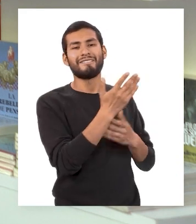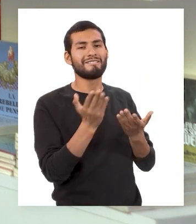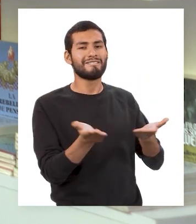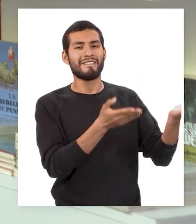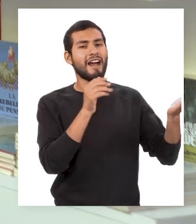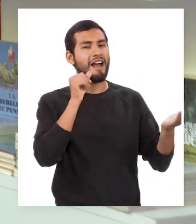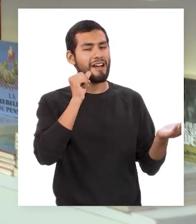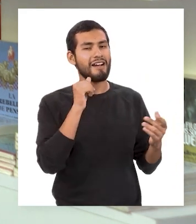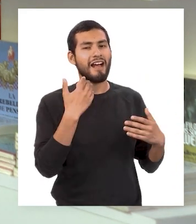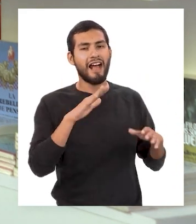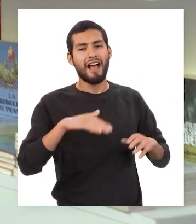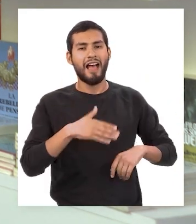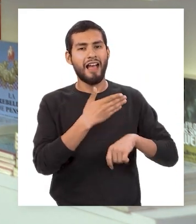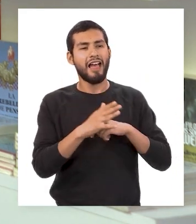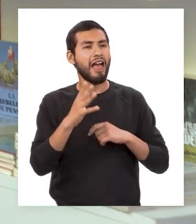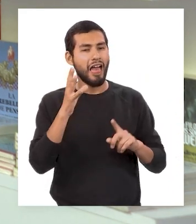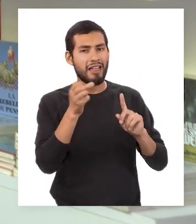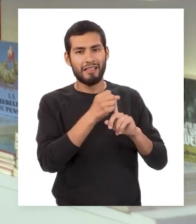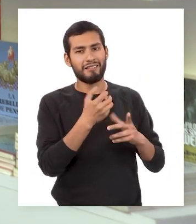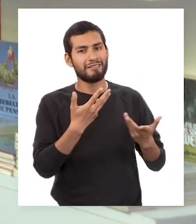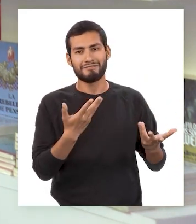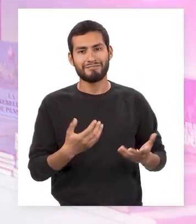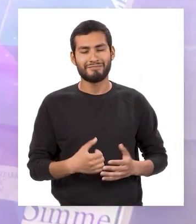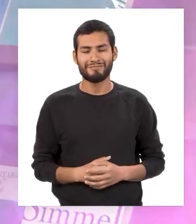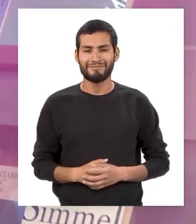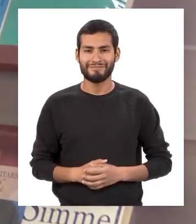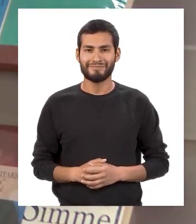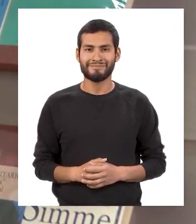habían llevado a Aude en el elefante.